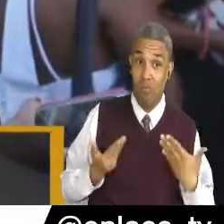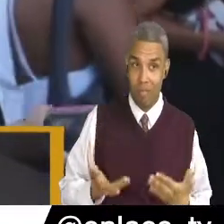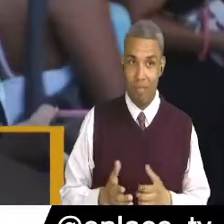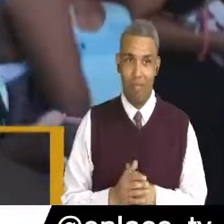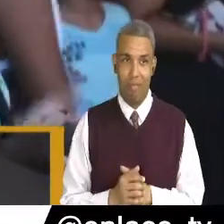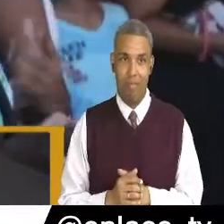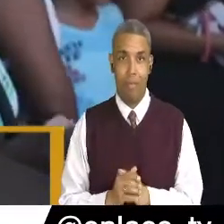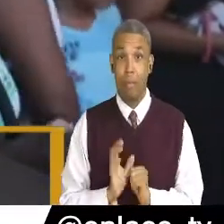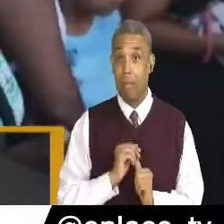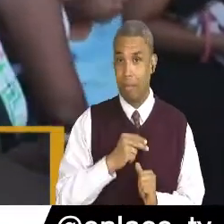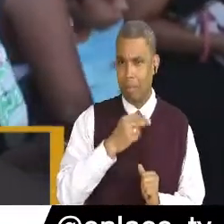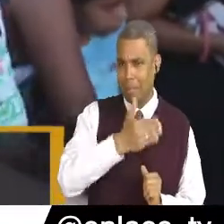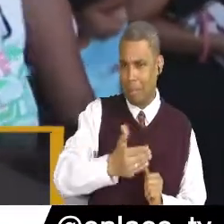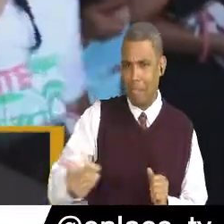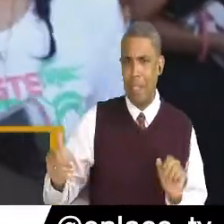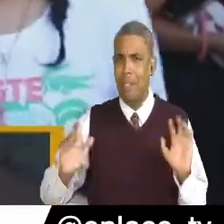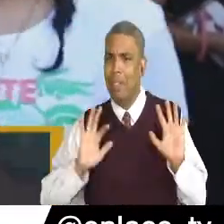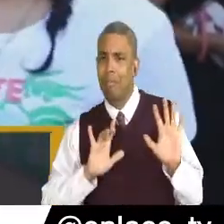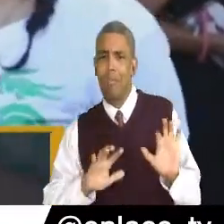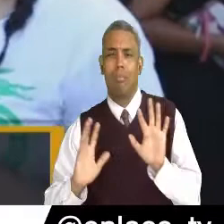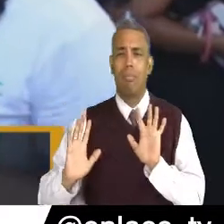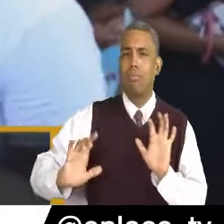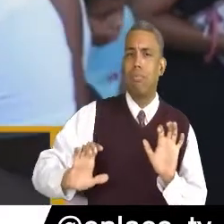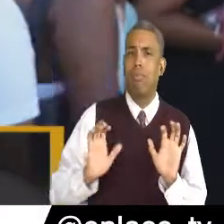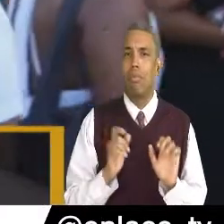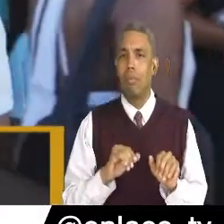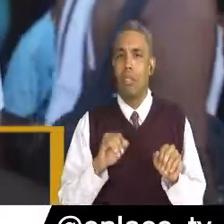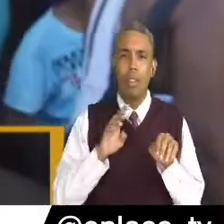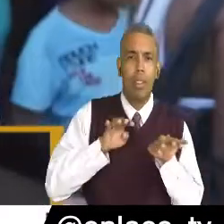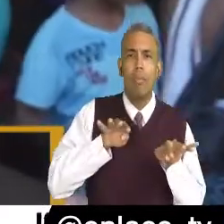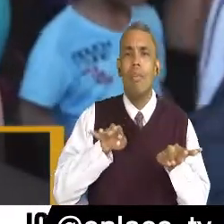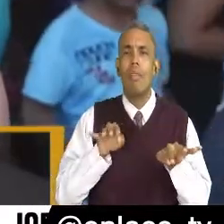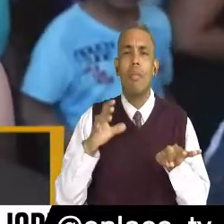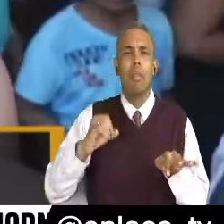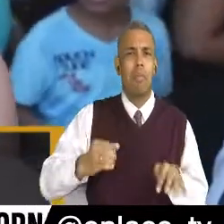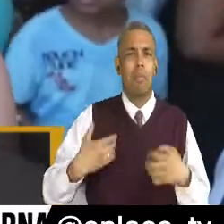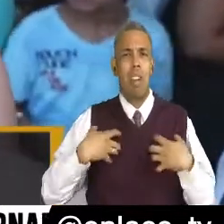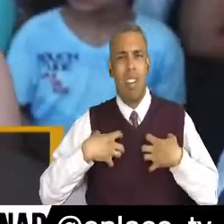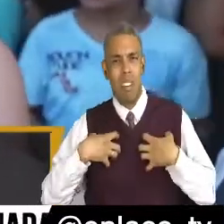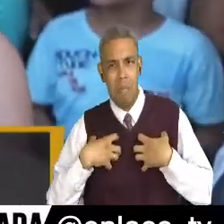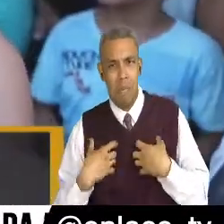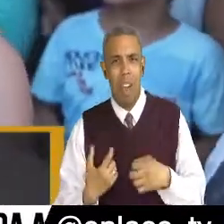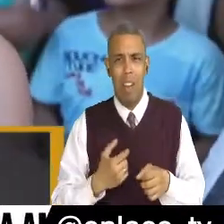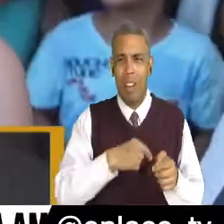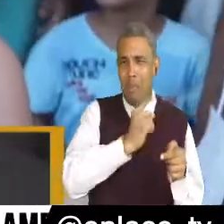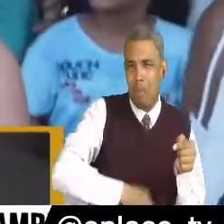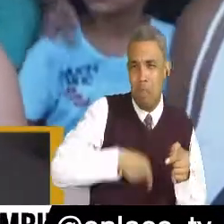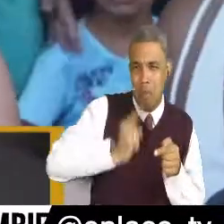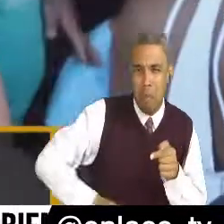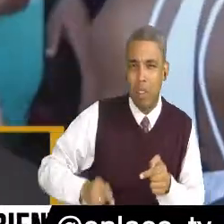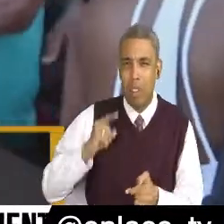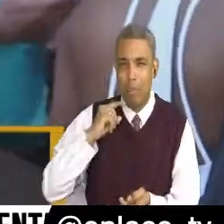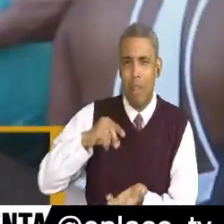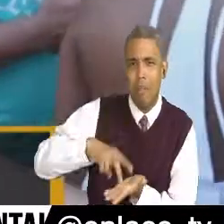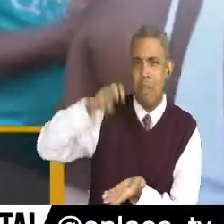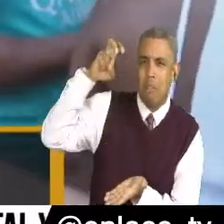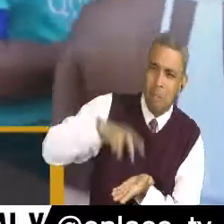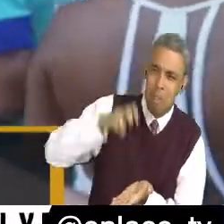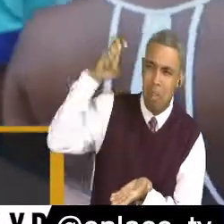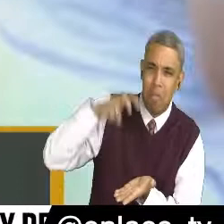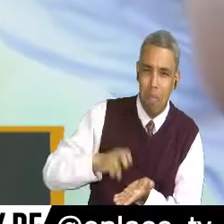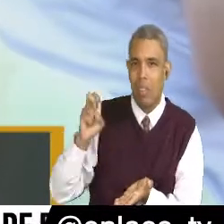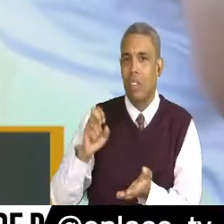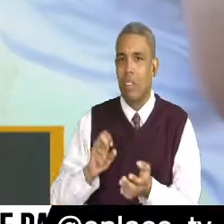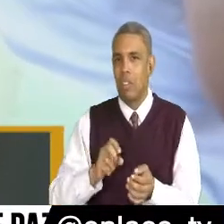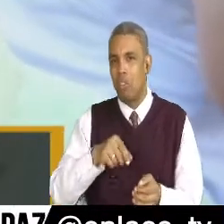los niños pueden observar los animales y pues hay más creatividad, no solo son los saltarines y juegos así pues